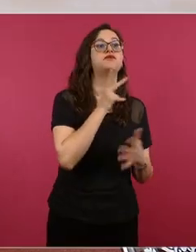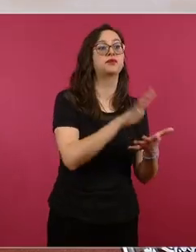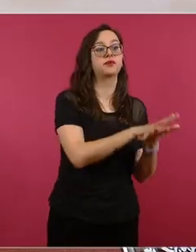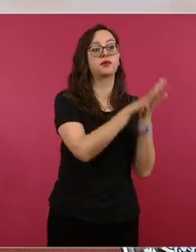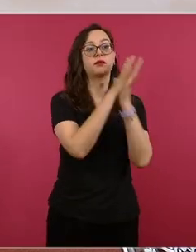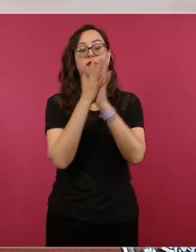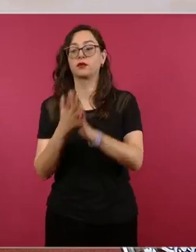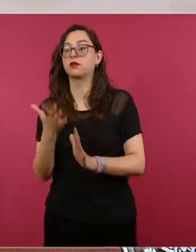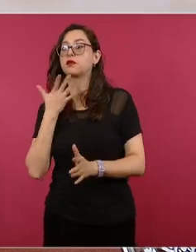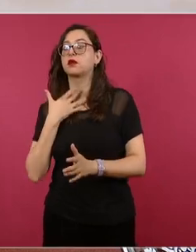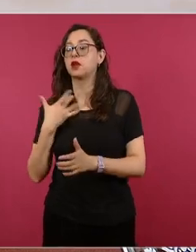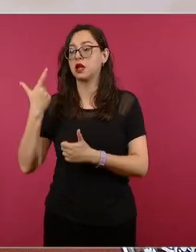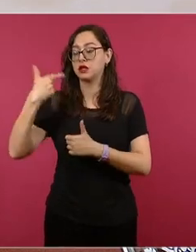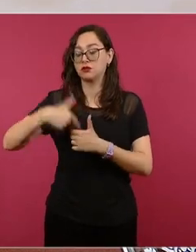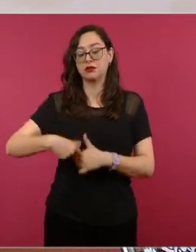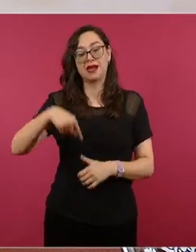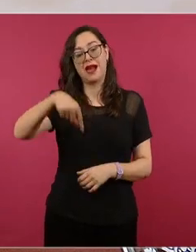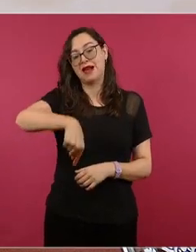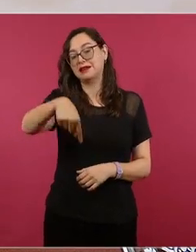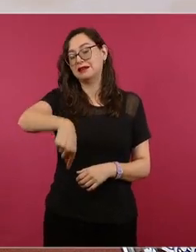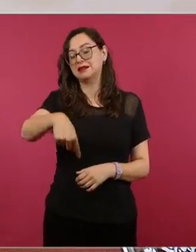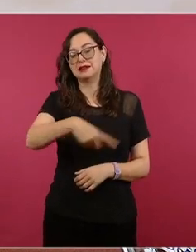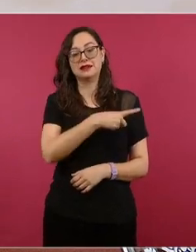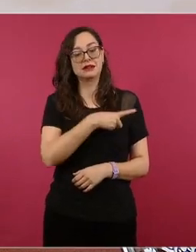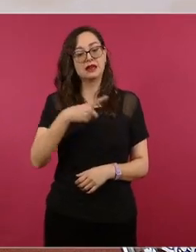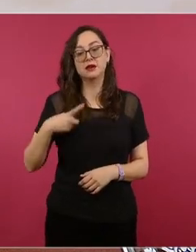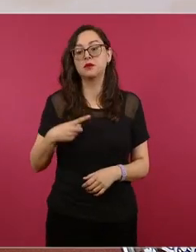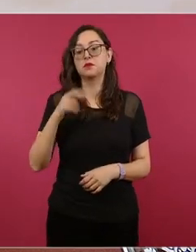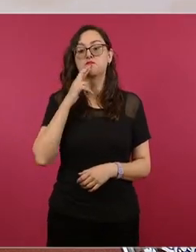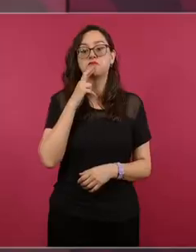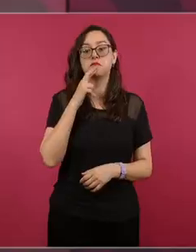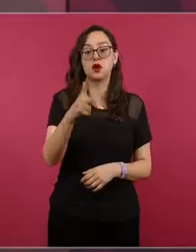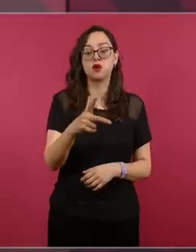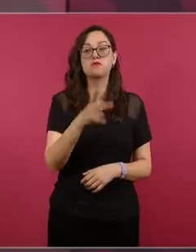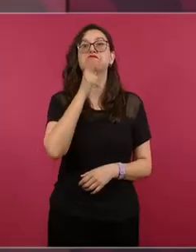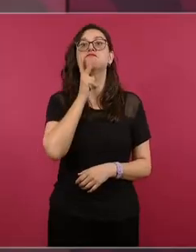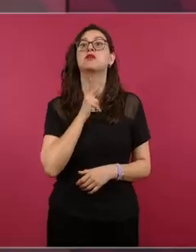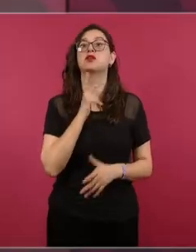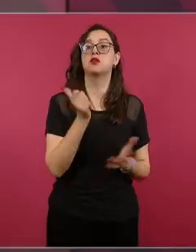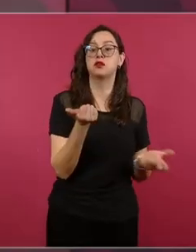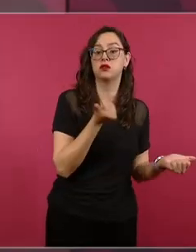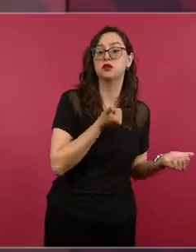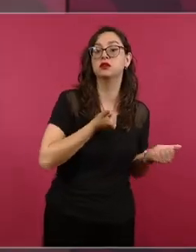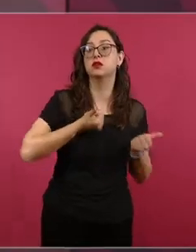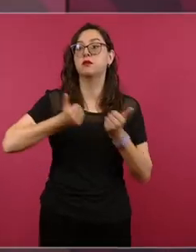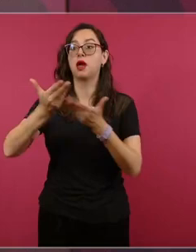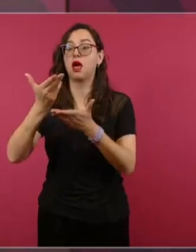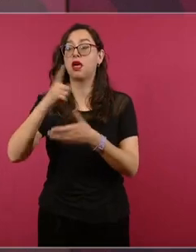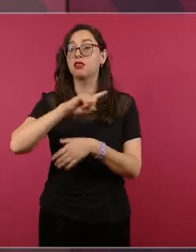nuestro petróleo en México que comprar las gasolinas,